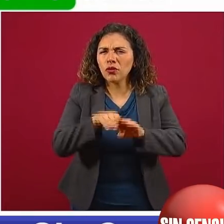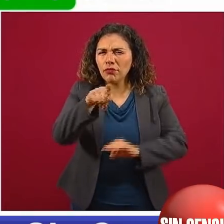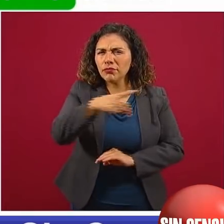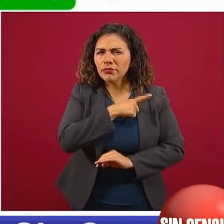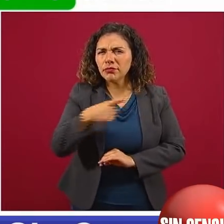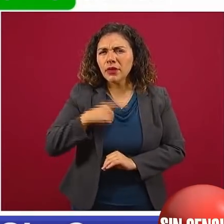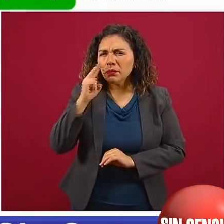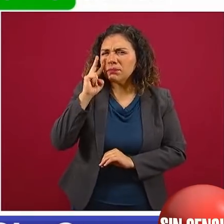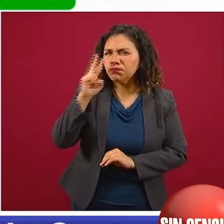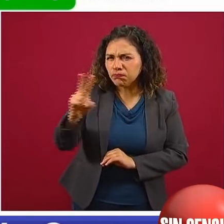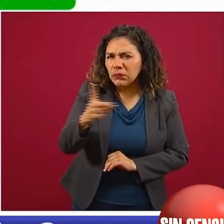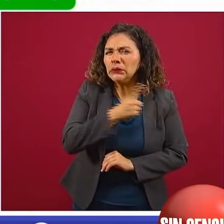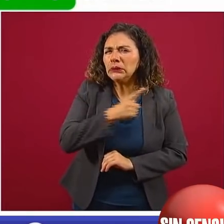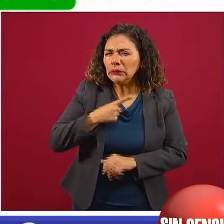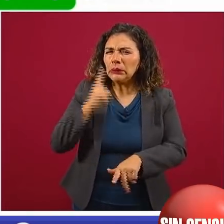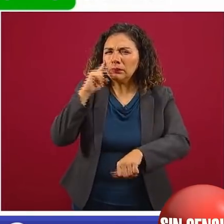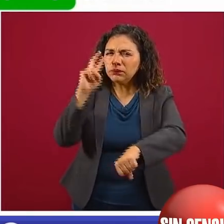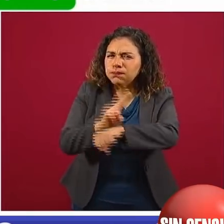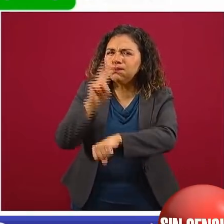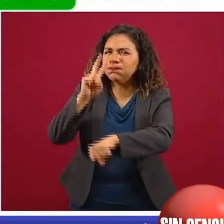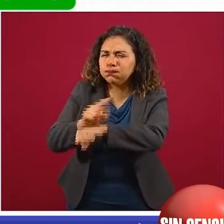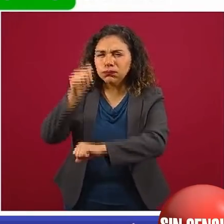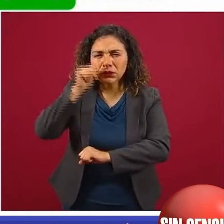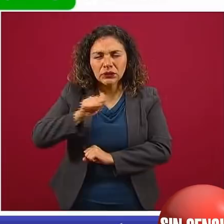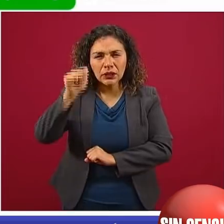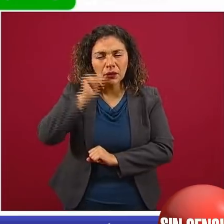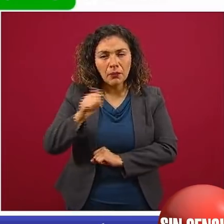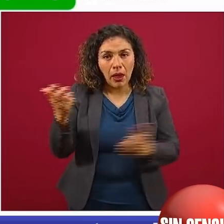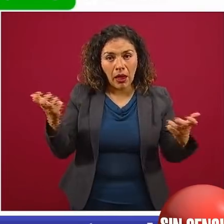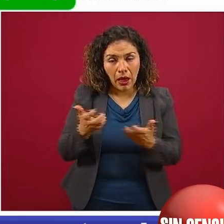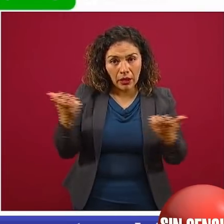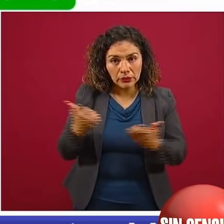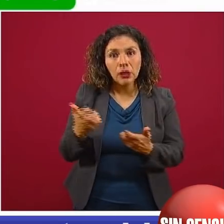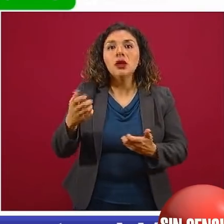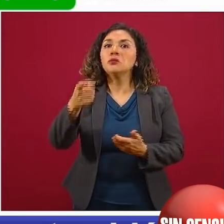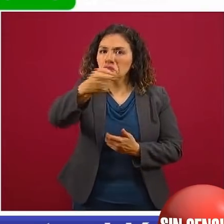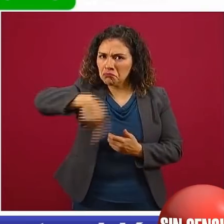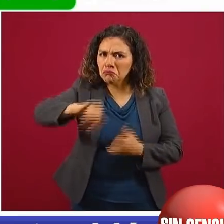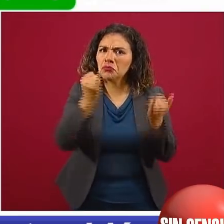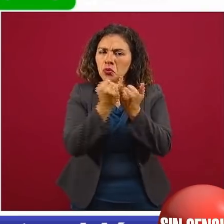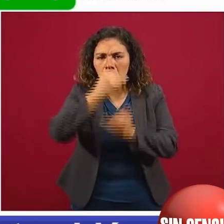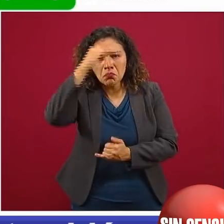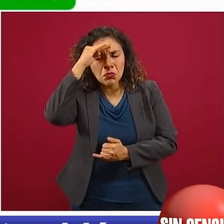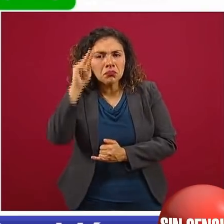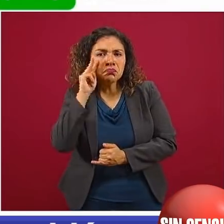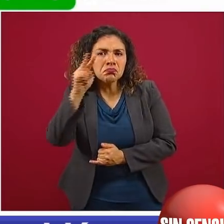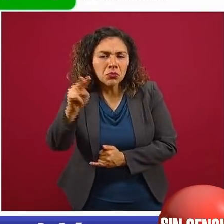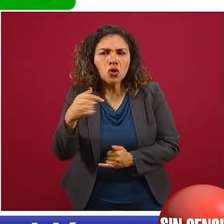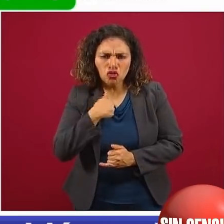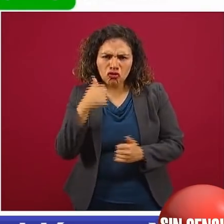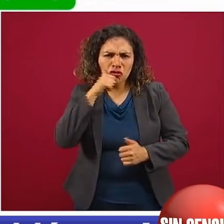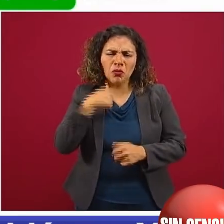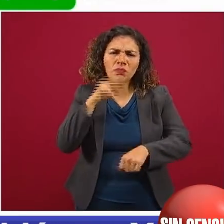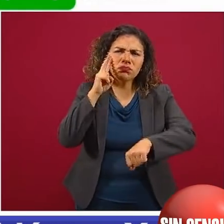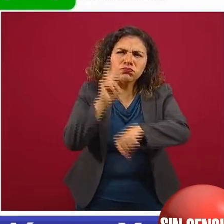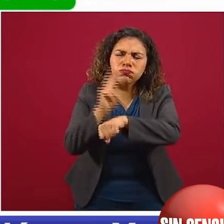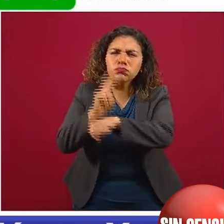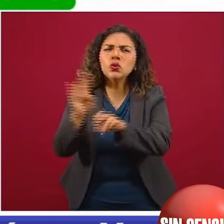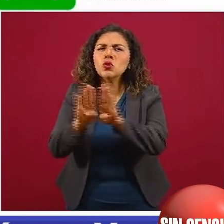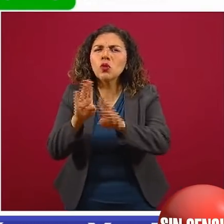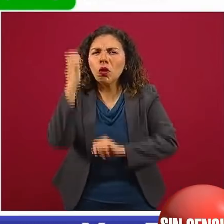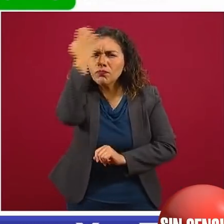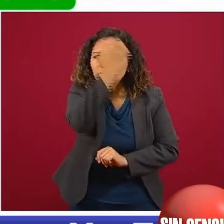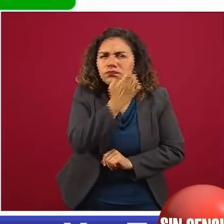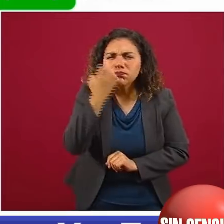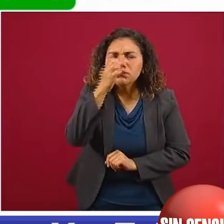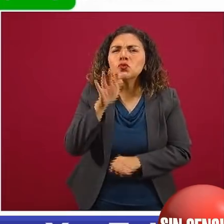ser seguido de manera periódica, nosotros lo hacemos, pero lo ponemos a la consideración de la población para que visualice